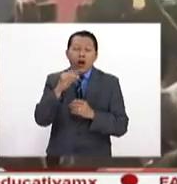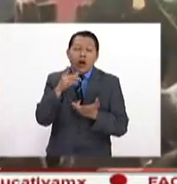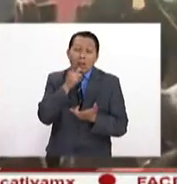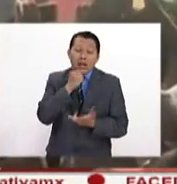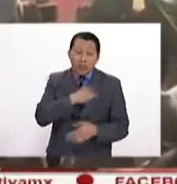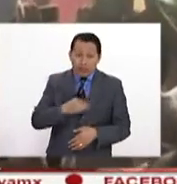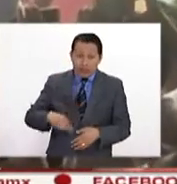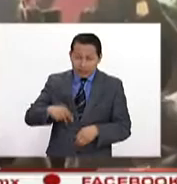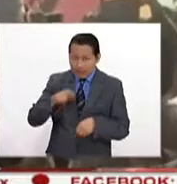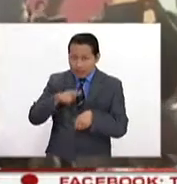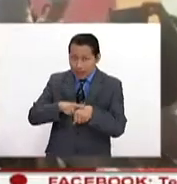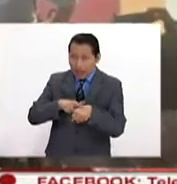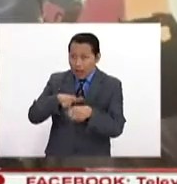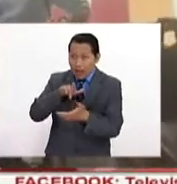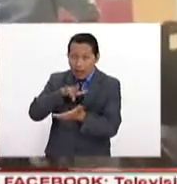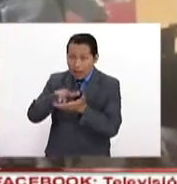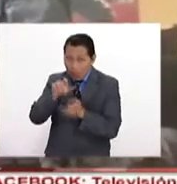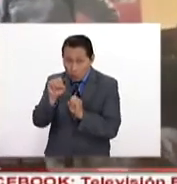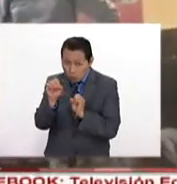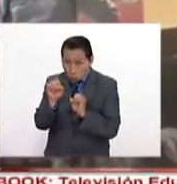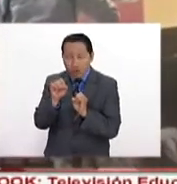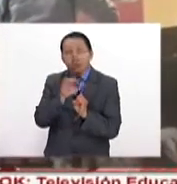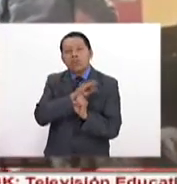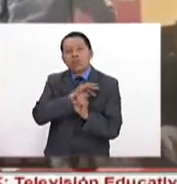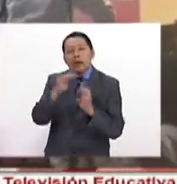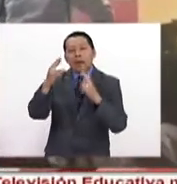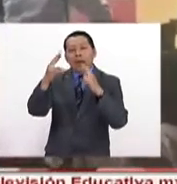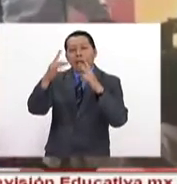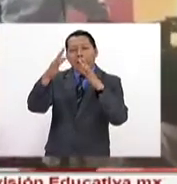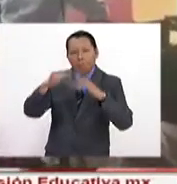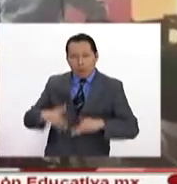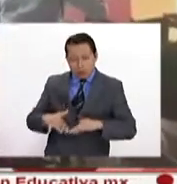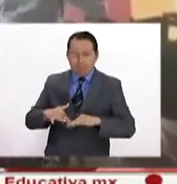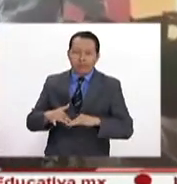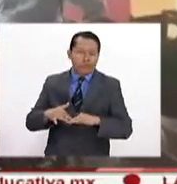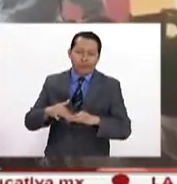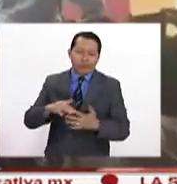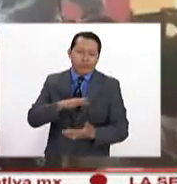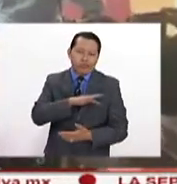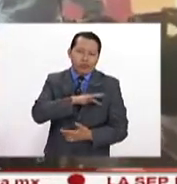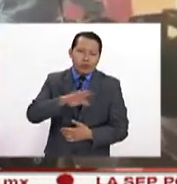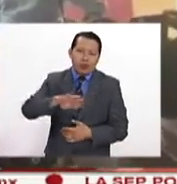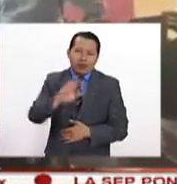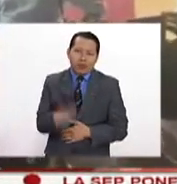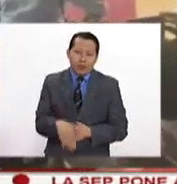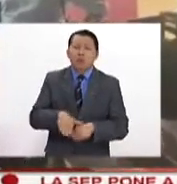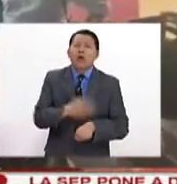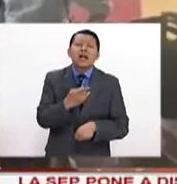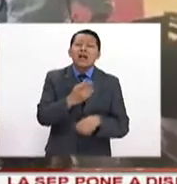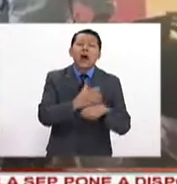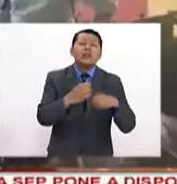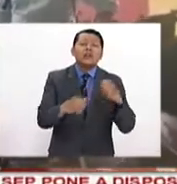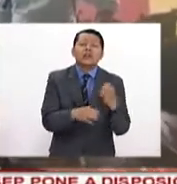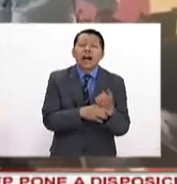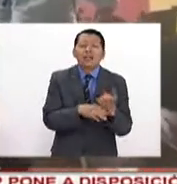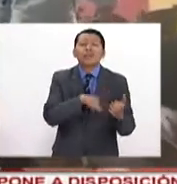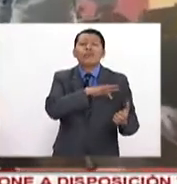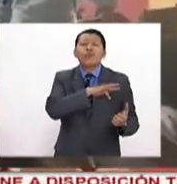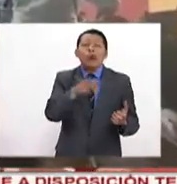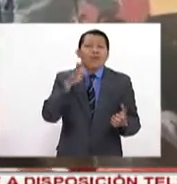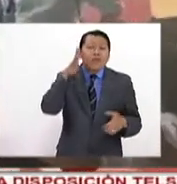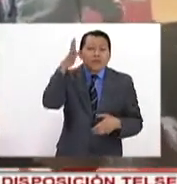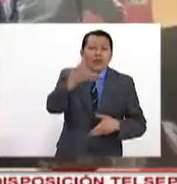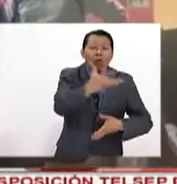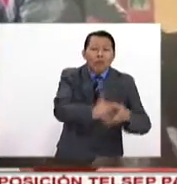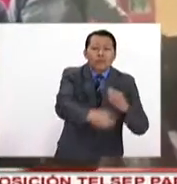Municipal, pueden caer en desgracia. Y eso no se puede recuperar. Lo material se puede recuperar, la vida de las personas